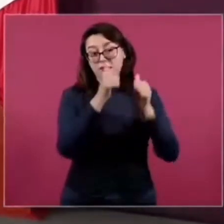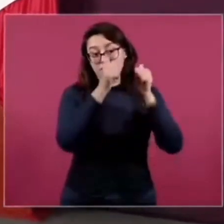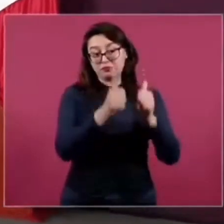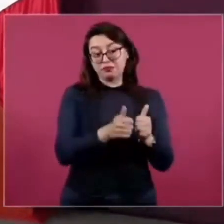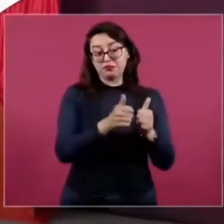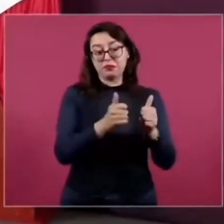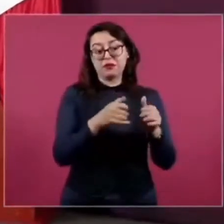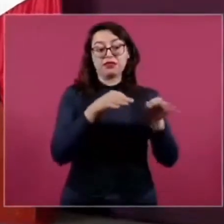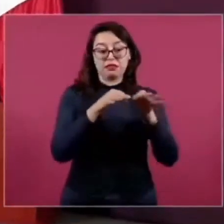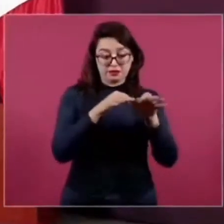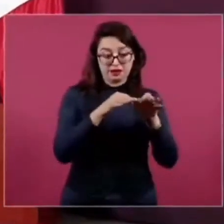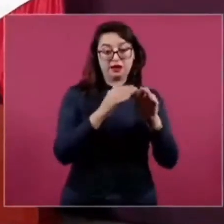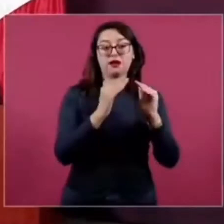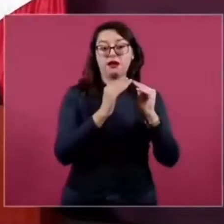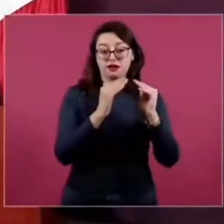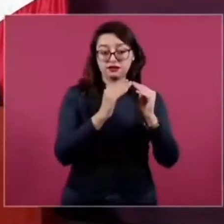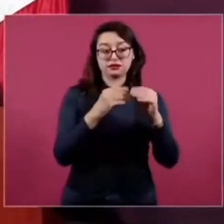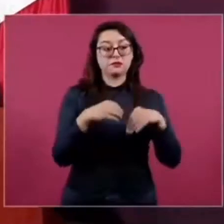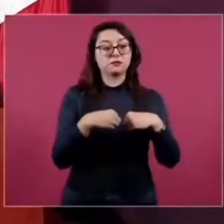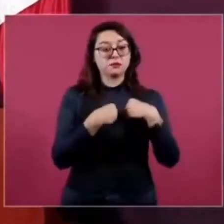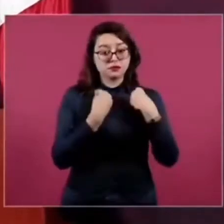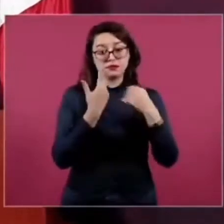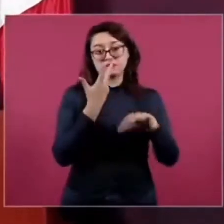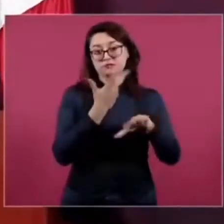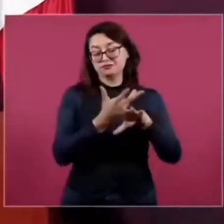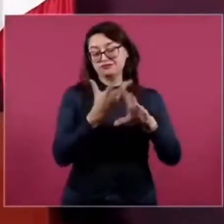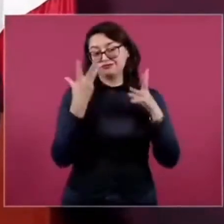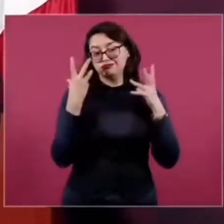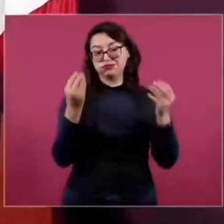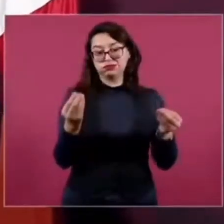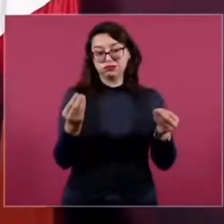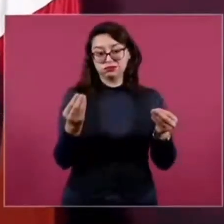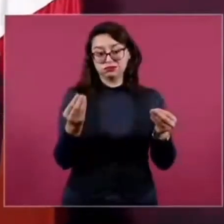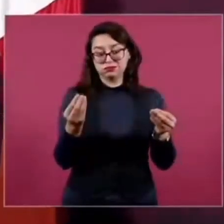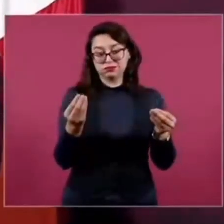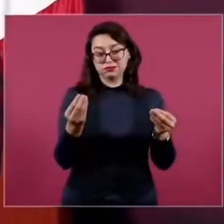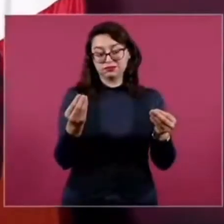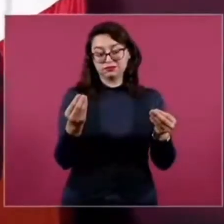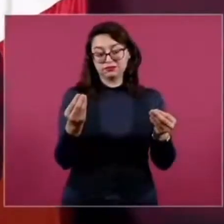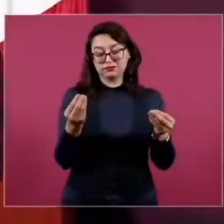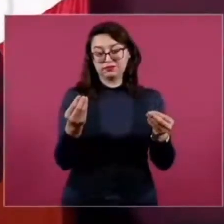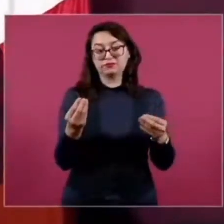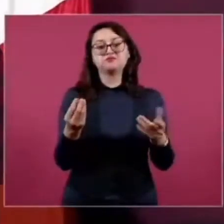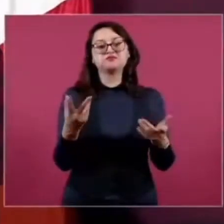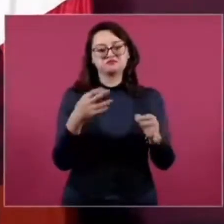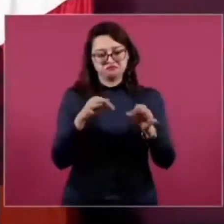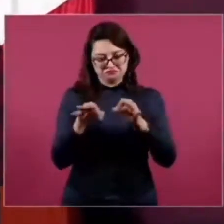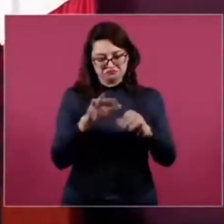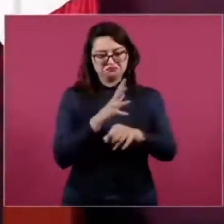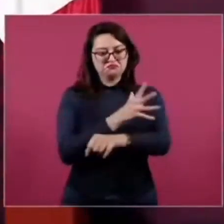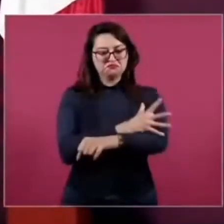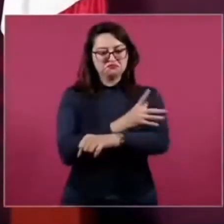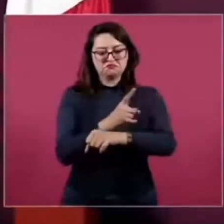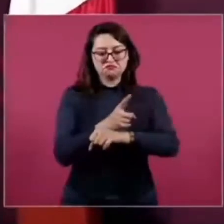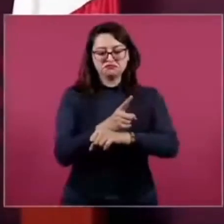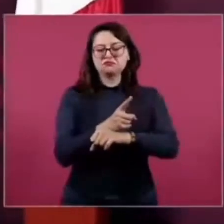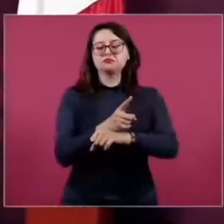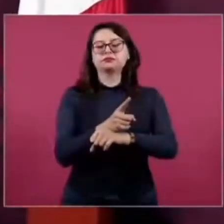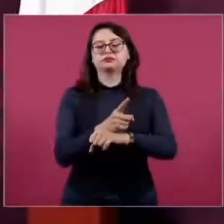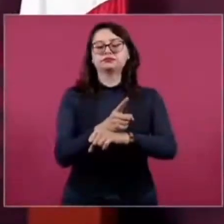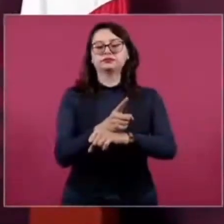que viven en Estados Unidos, que trabajan honradamente, viven